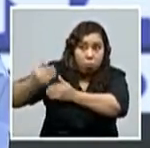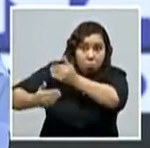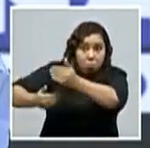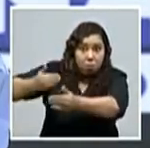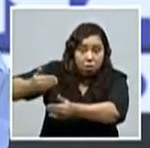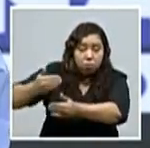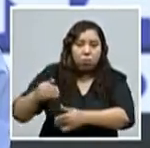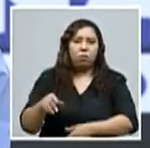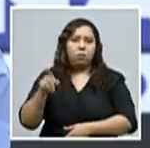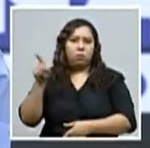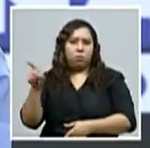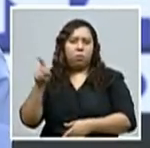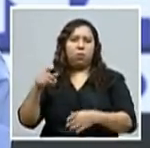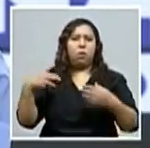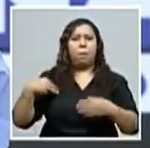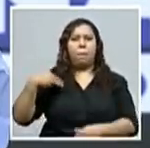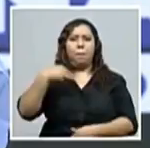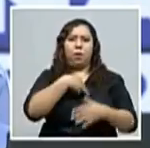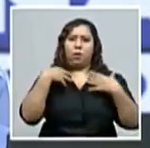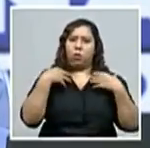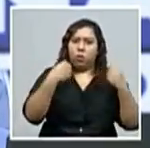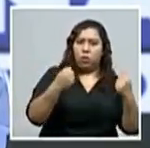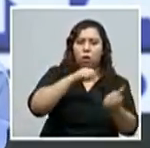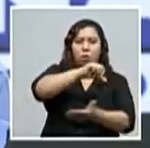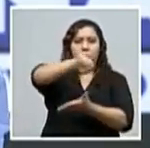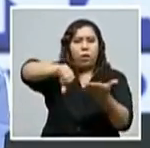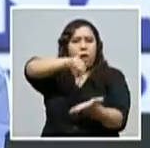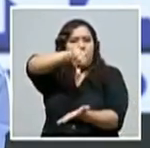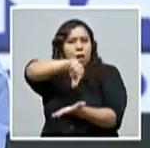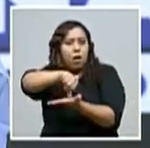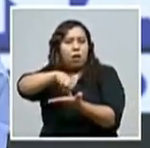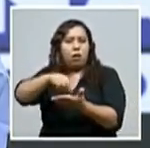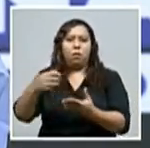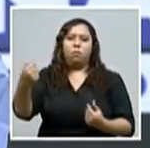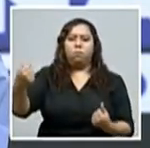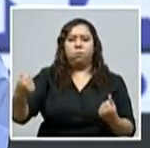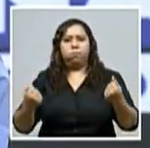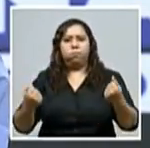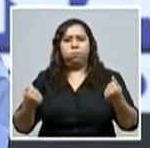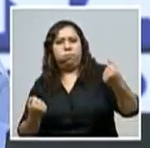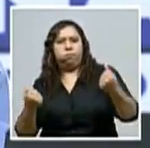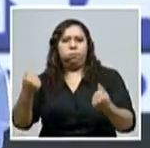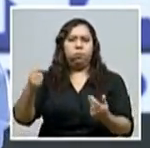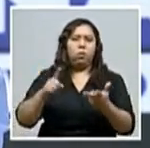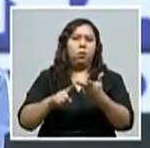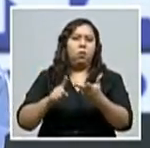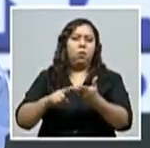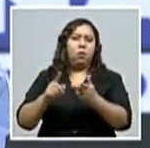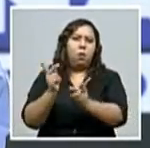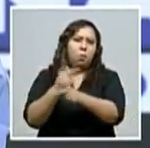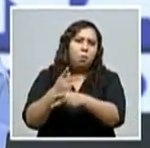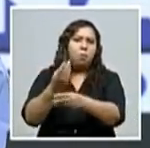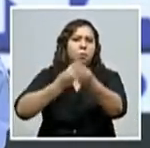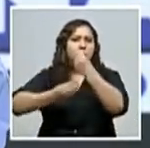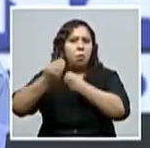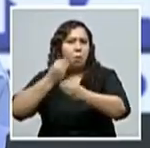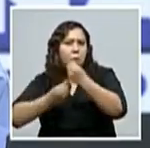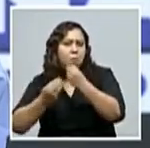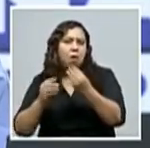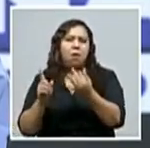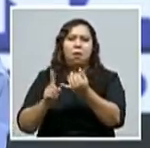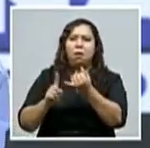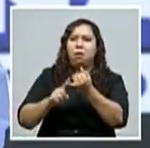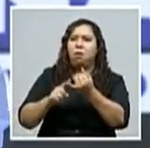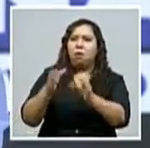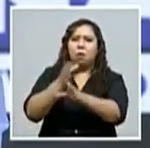ellos salud, alcaldías municipales, transportes de carga, productos agrícolas, alimentos perecederos, transporte